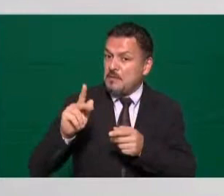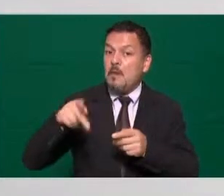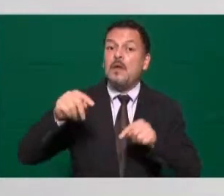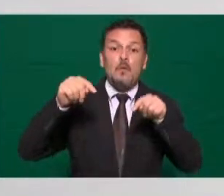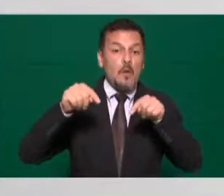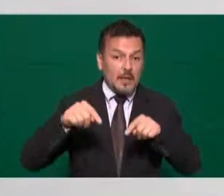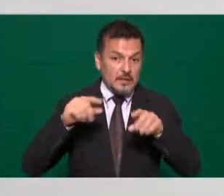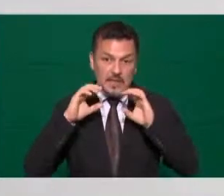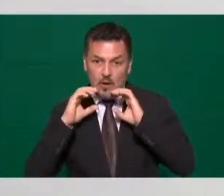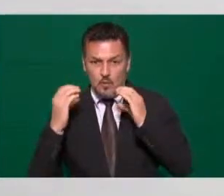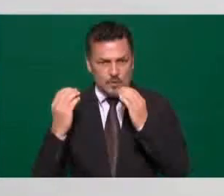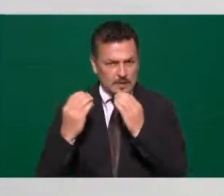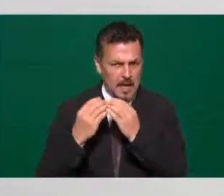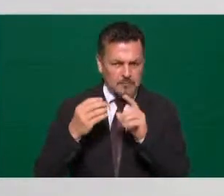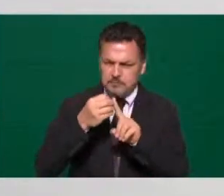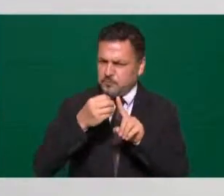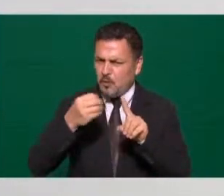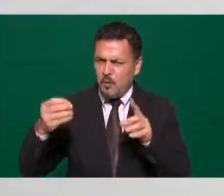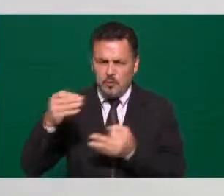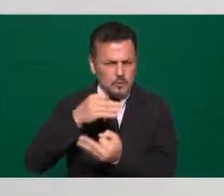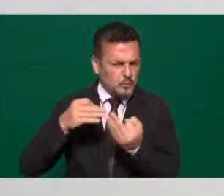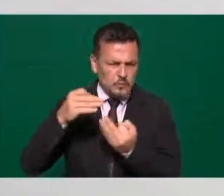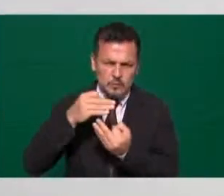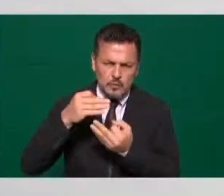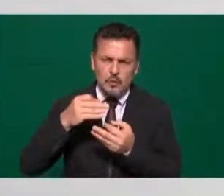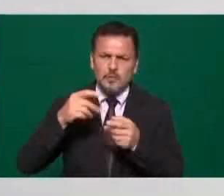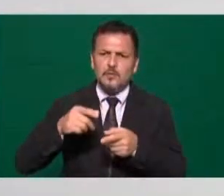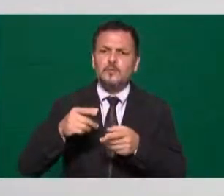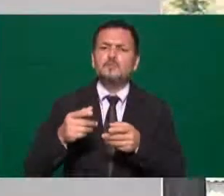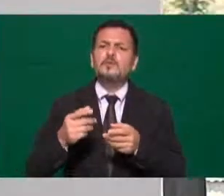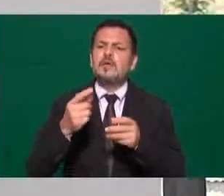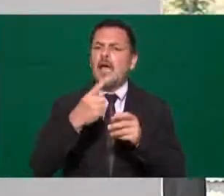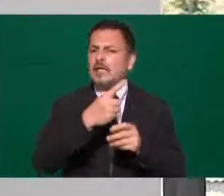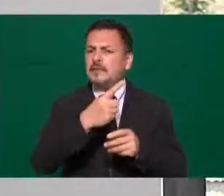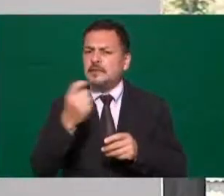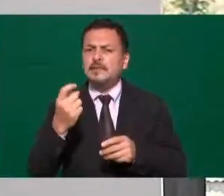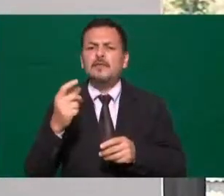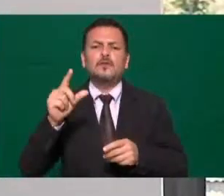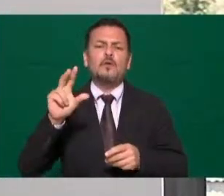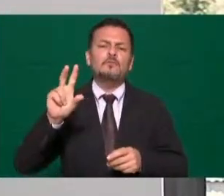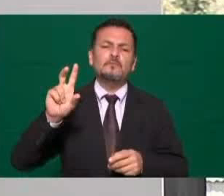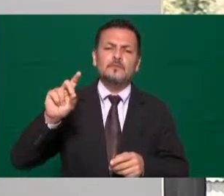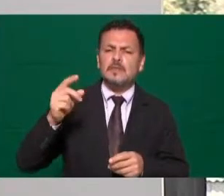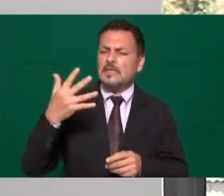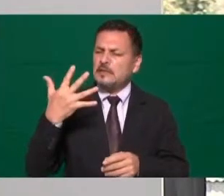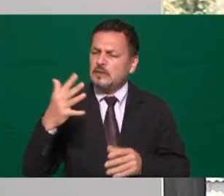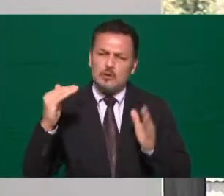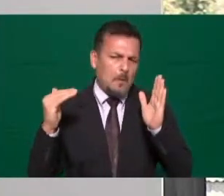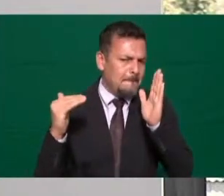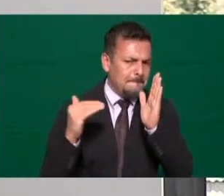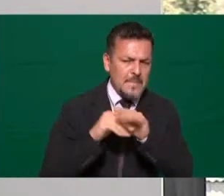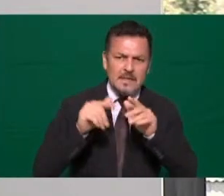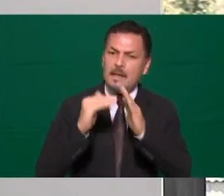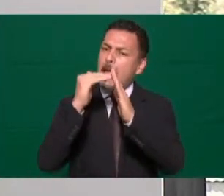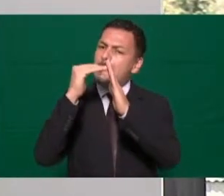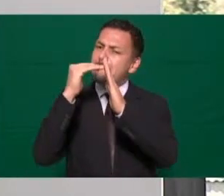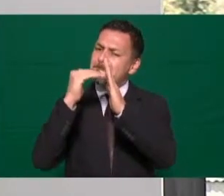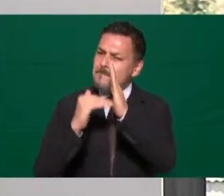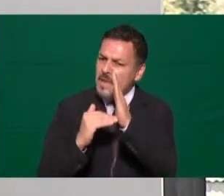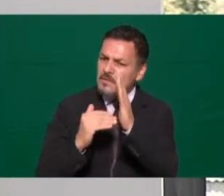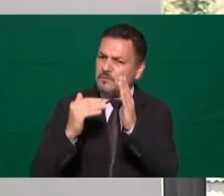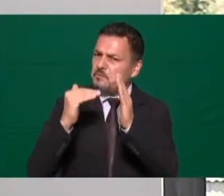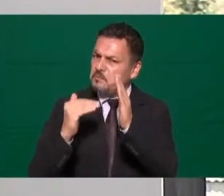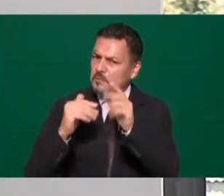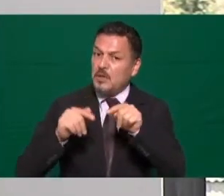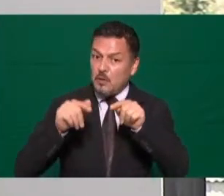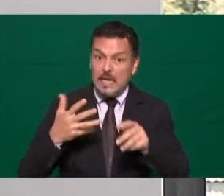comunidad al organizarse lo realizó con 135,000, lo que significa menos de la mitad y además